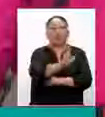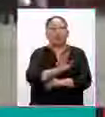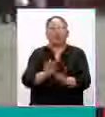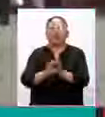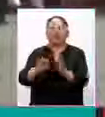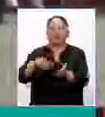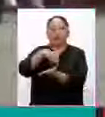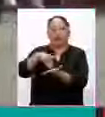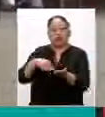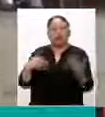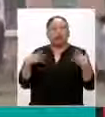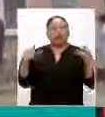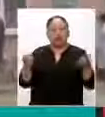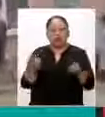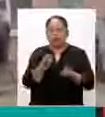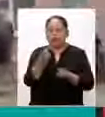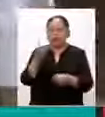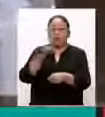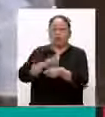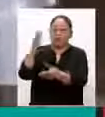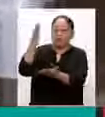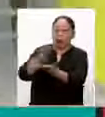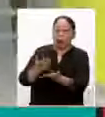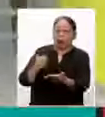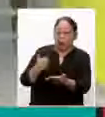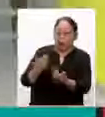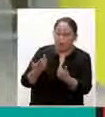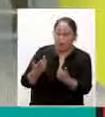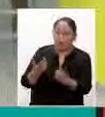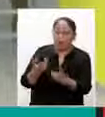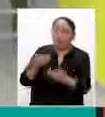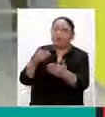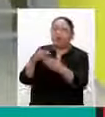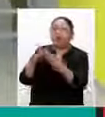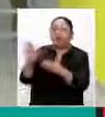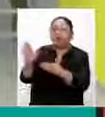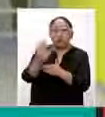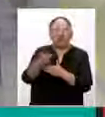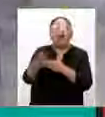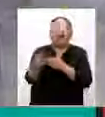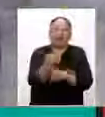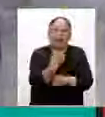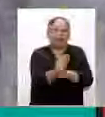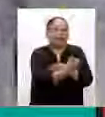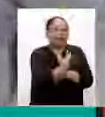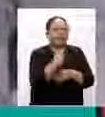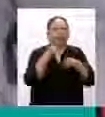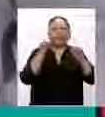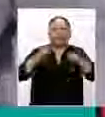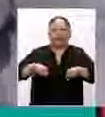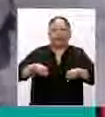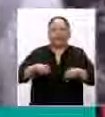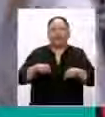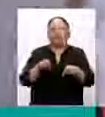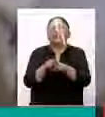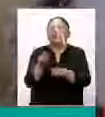no le está atendiendo, que está ingresando en paro, presente su denuncia. Uno de los canales debería ser los